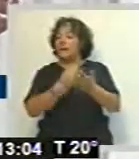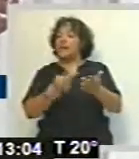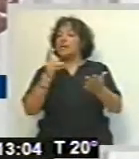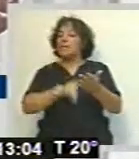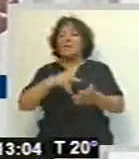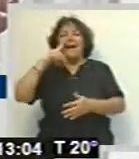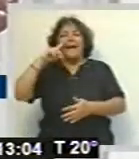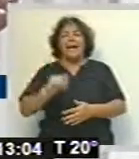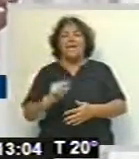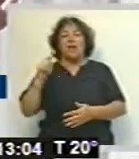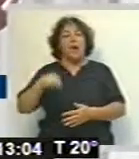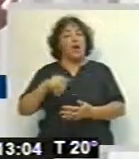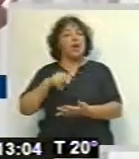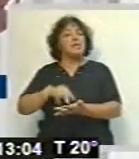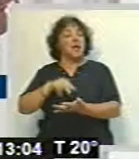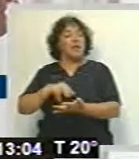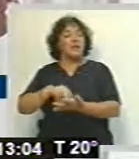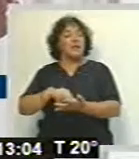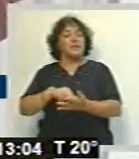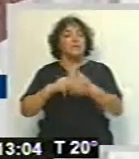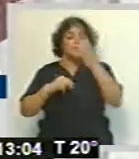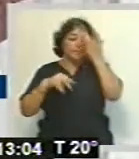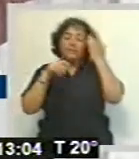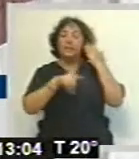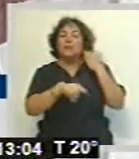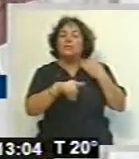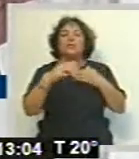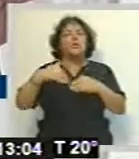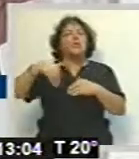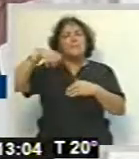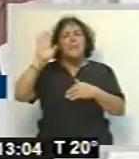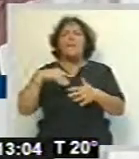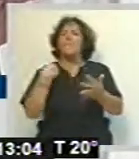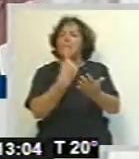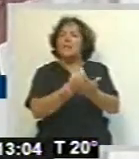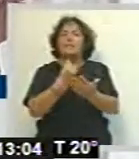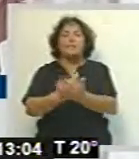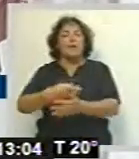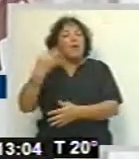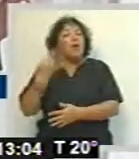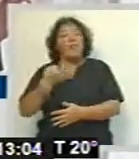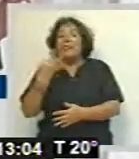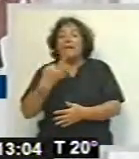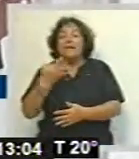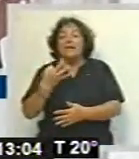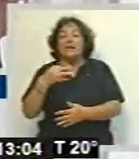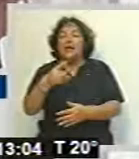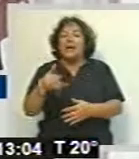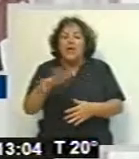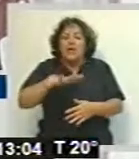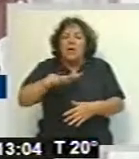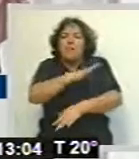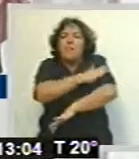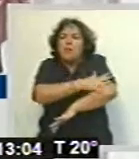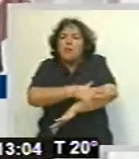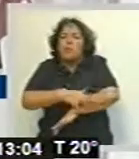gravedad en nuestra provincia de Salta. Aquellos que son los que más participación debieran de tener, que son el quintil más pobre,